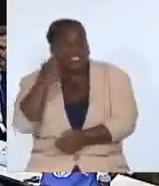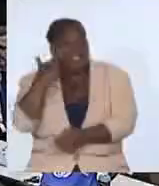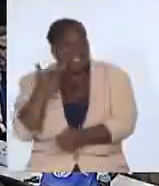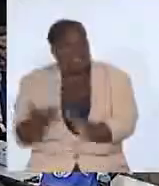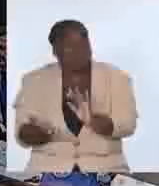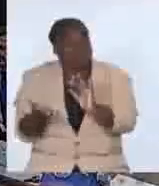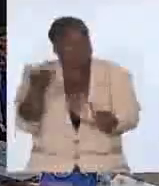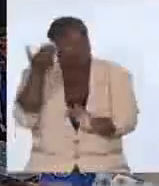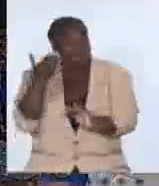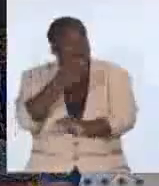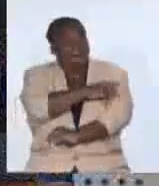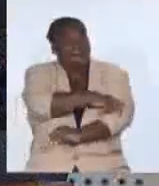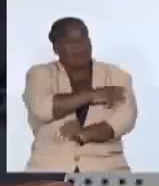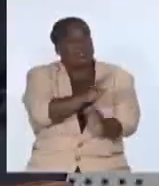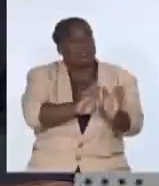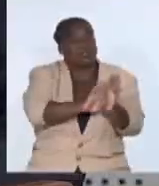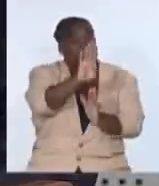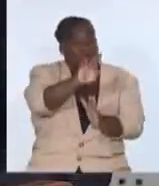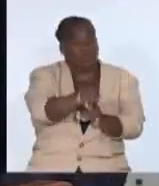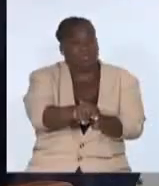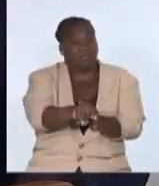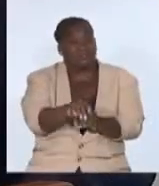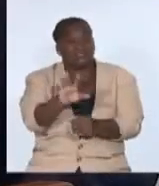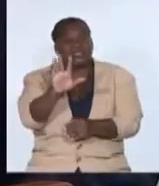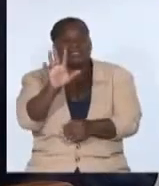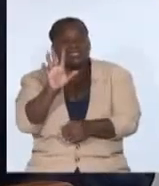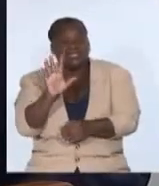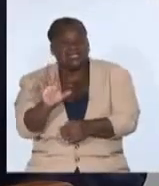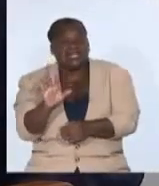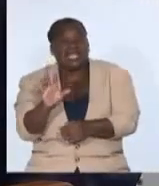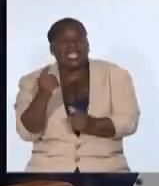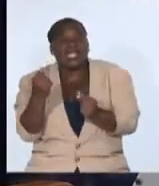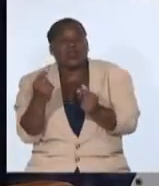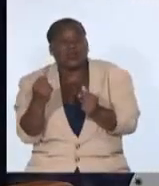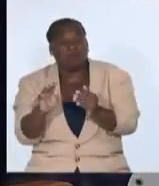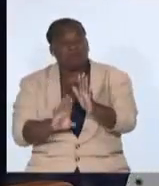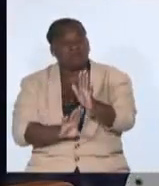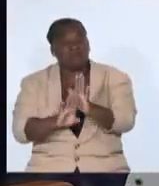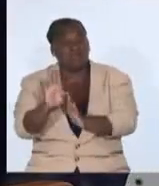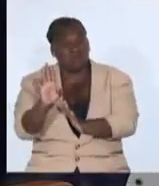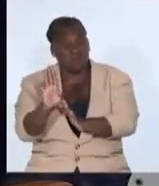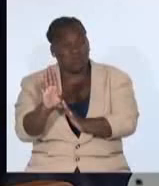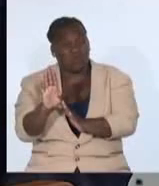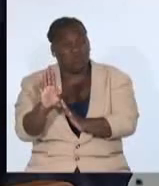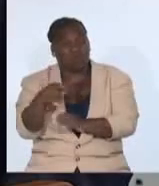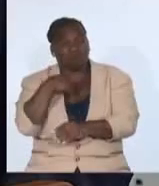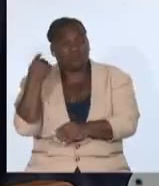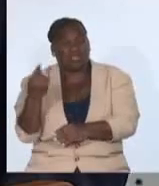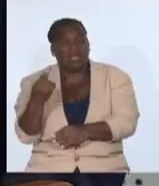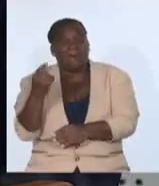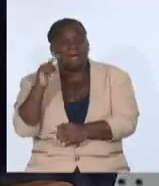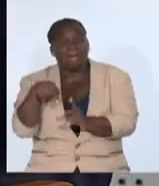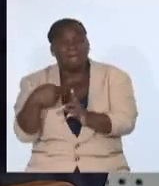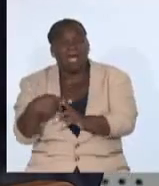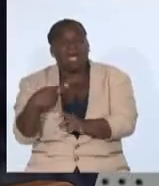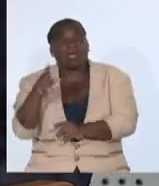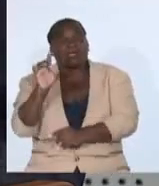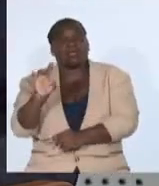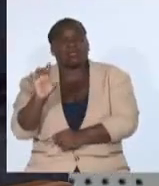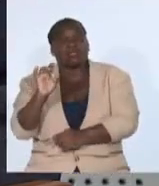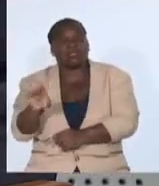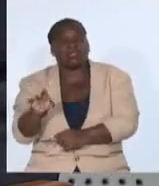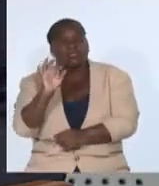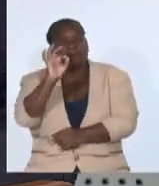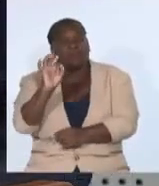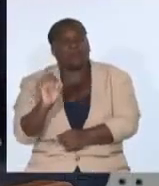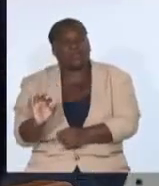desarrollados alrededor de una quinta parte de las economías en desarrollo liquidaron más del 15% de sus reservas internacionales